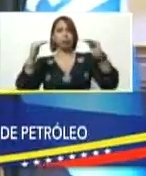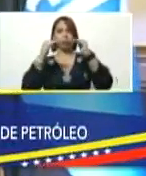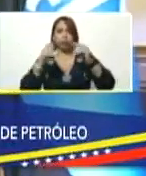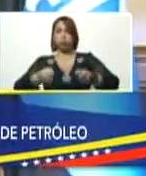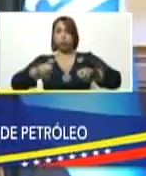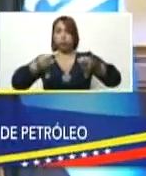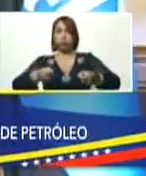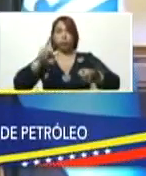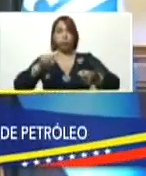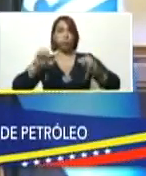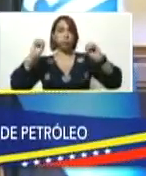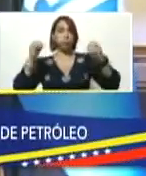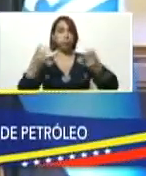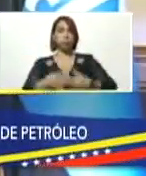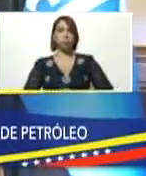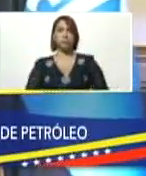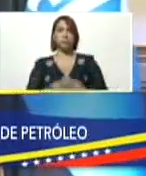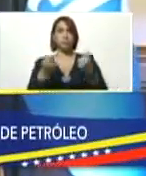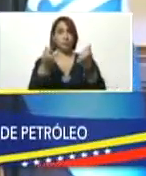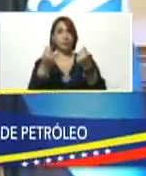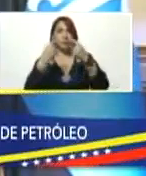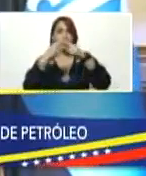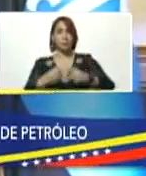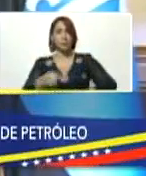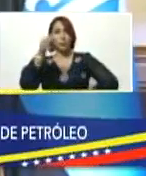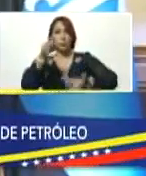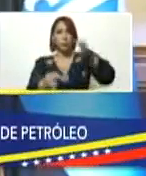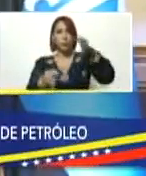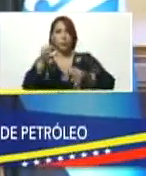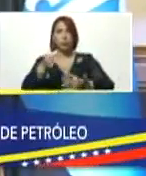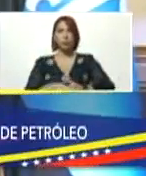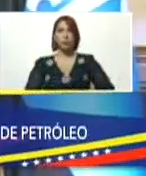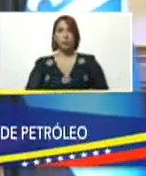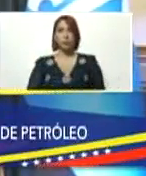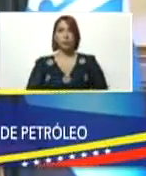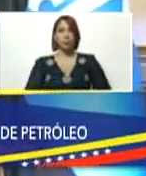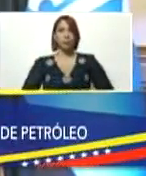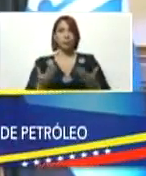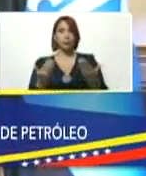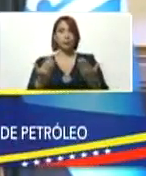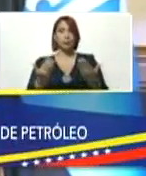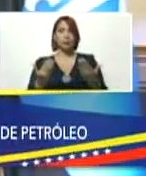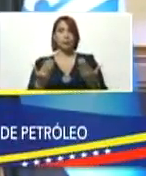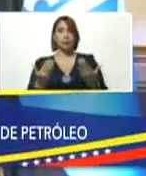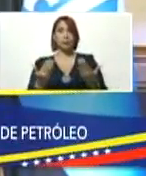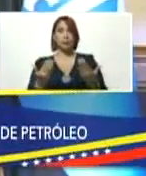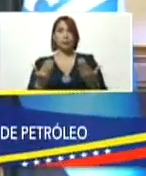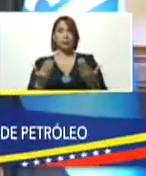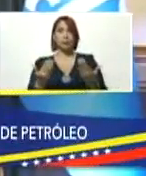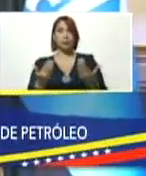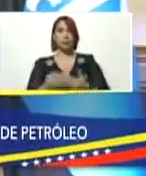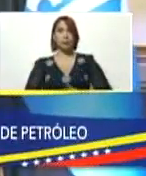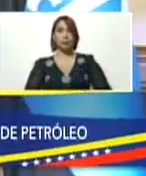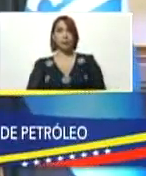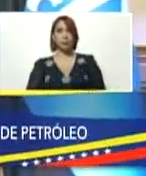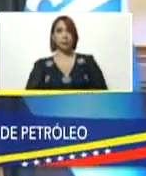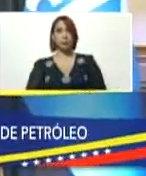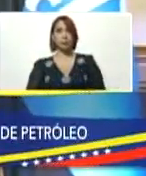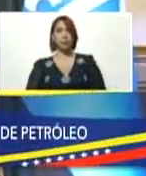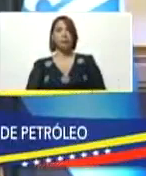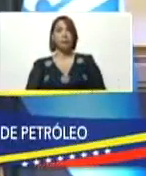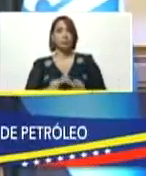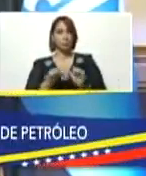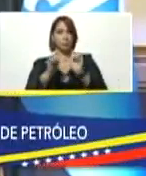y para lograr un precio justo que le dé estabilidad a los países productores de